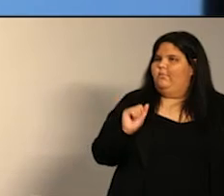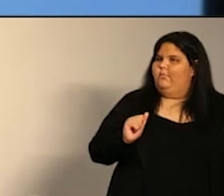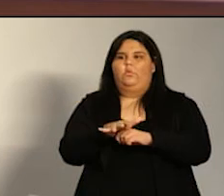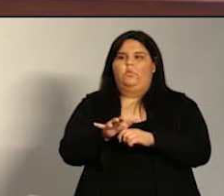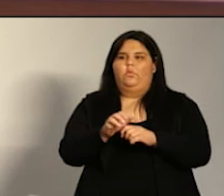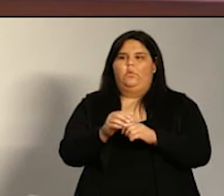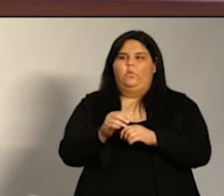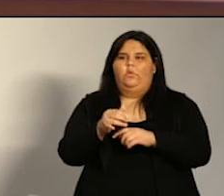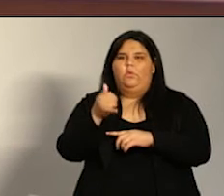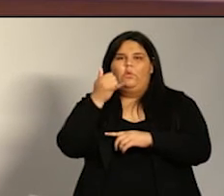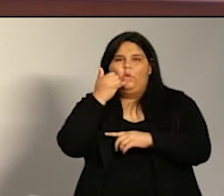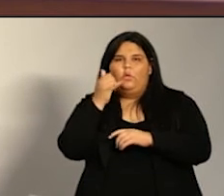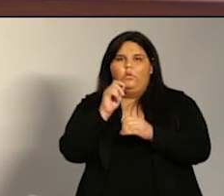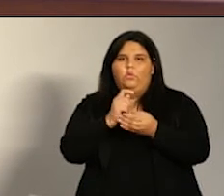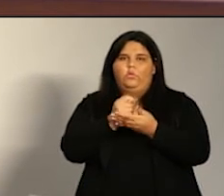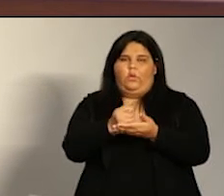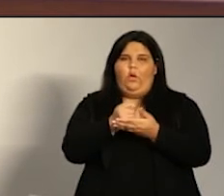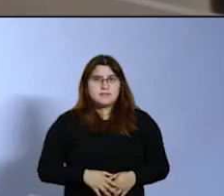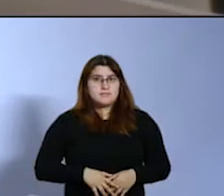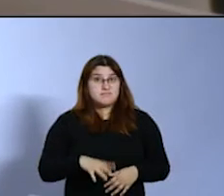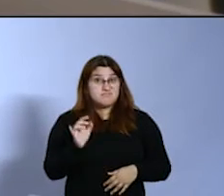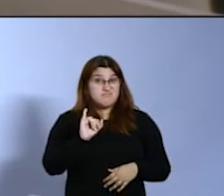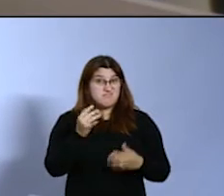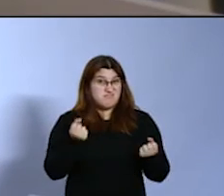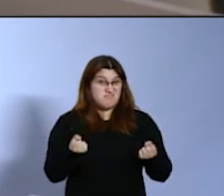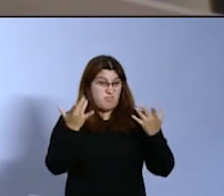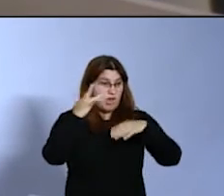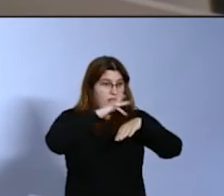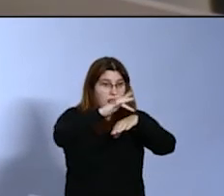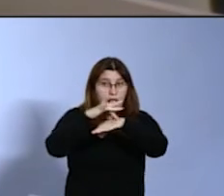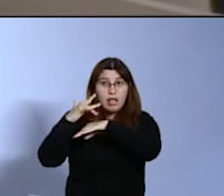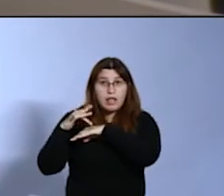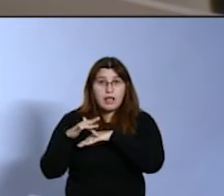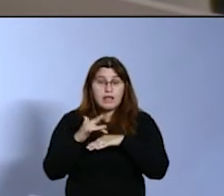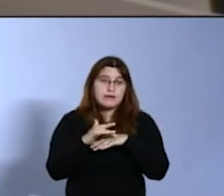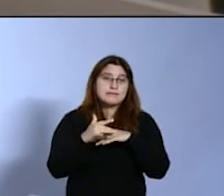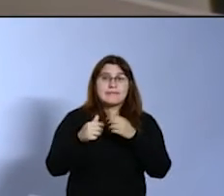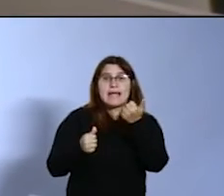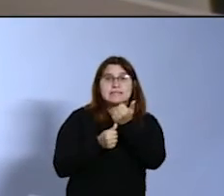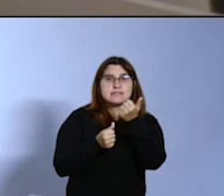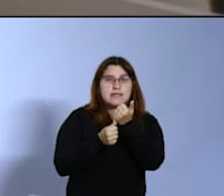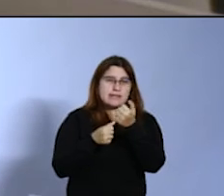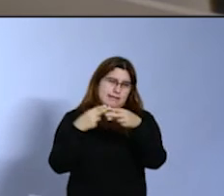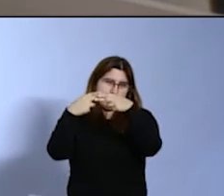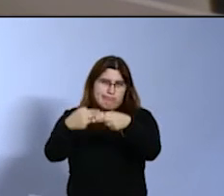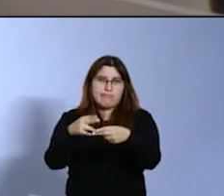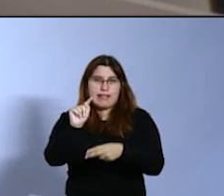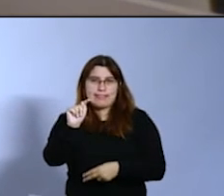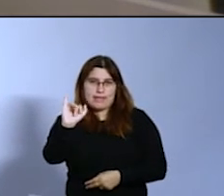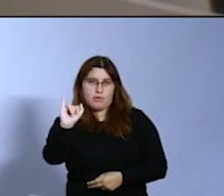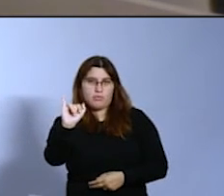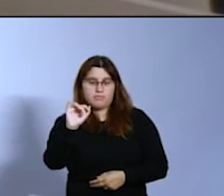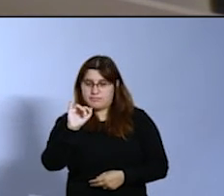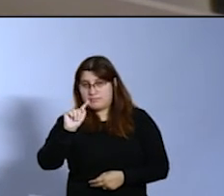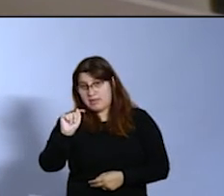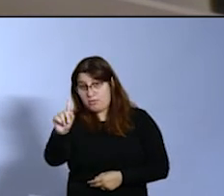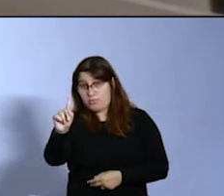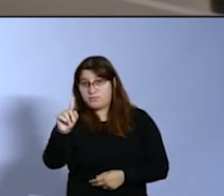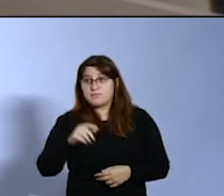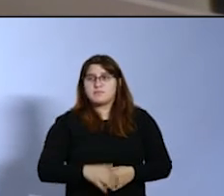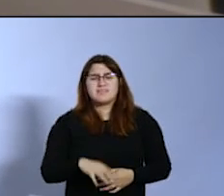de asistentes que se conocen como de 1 y el mecanismo de